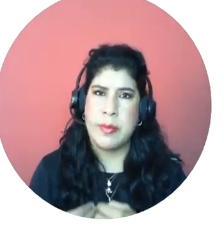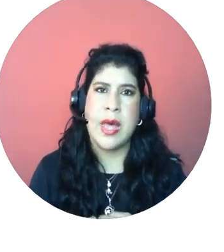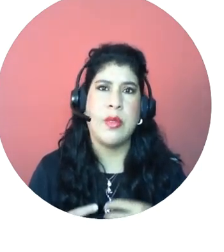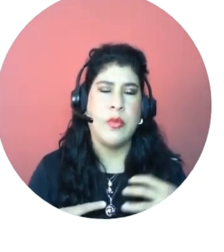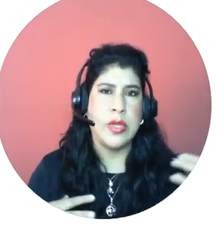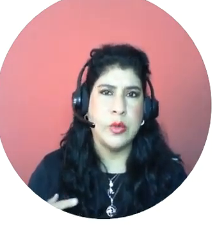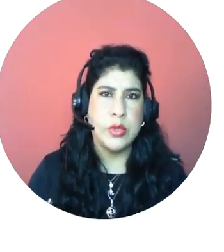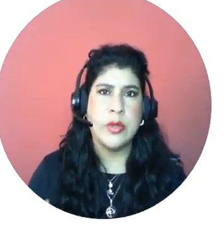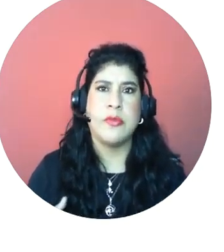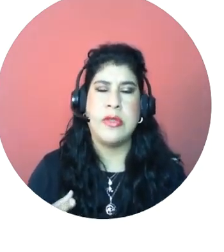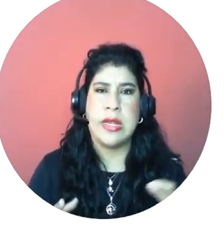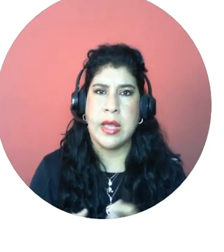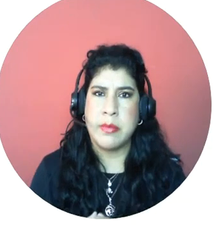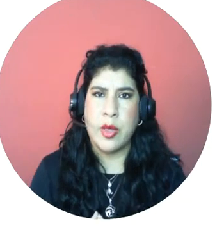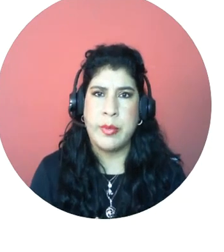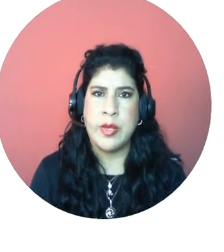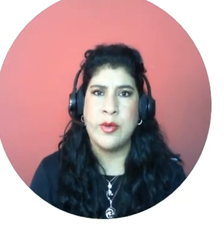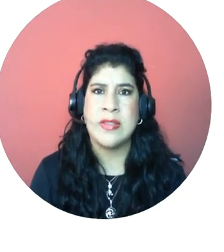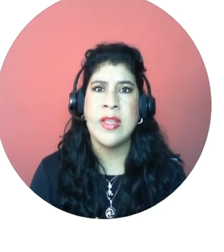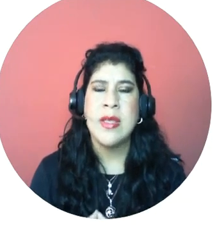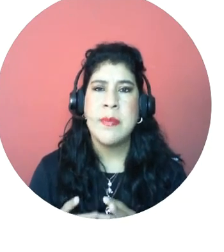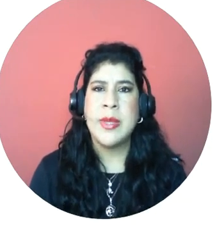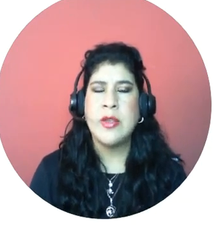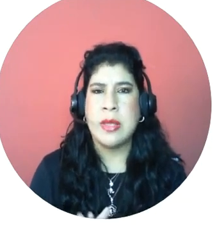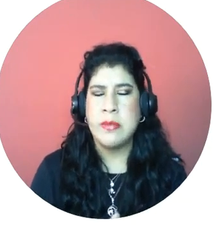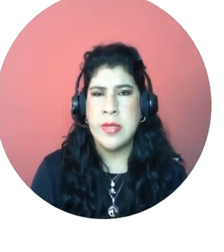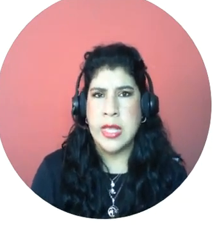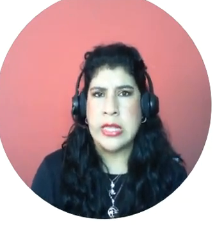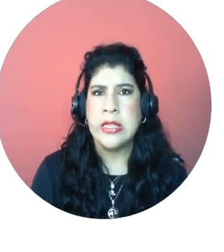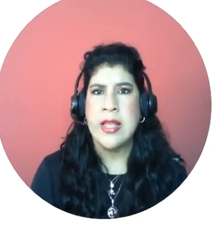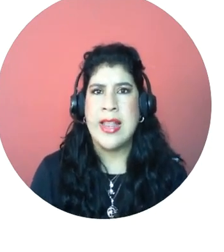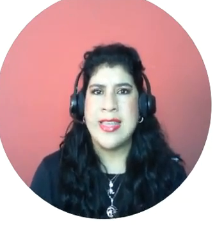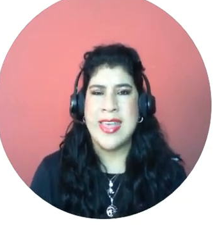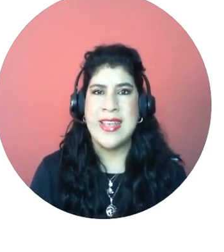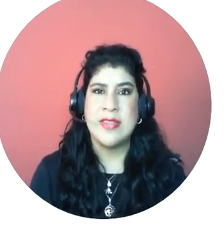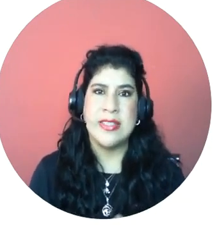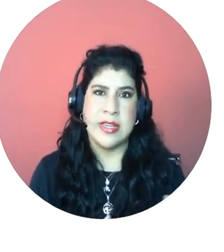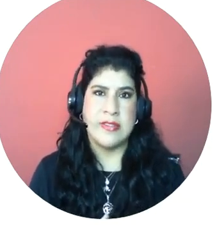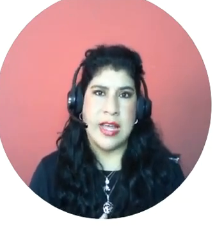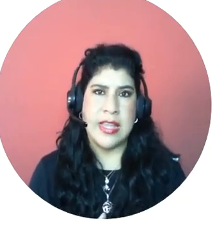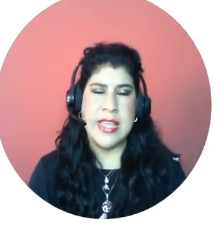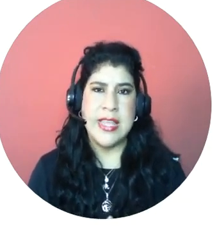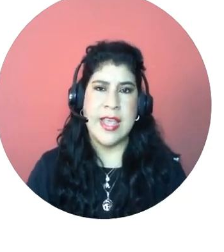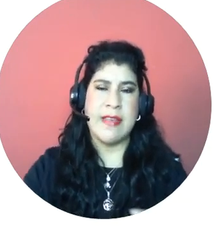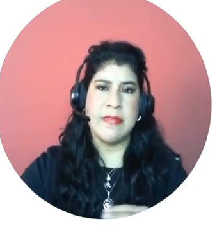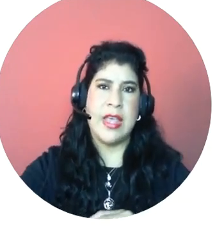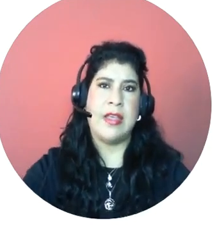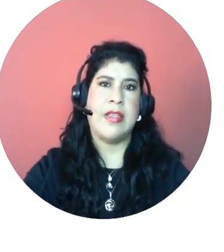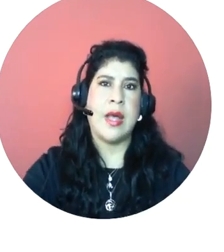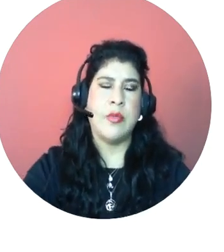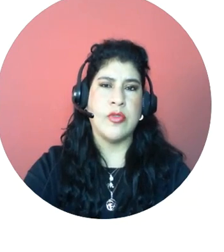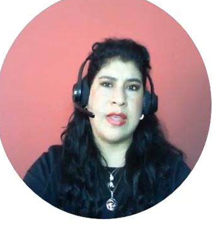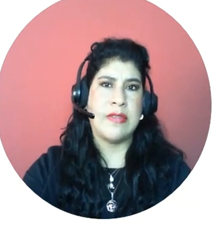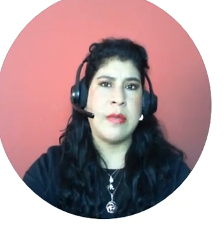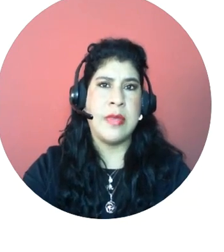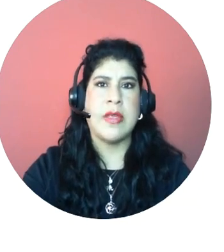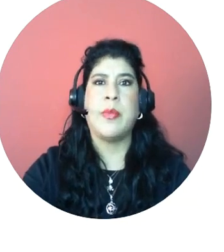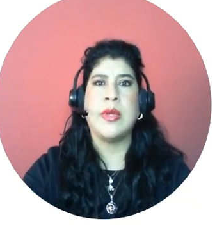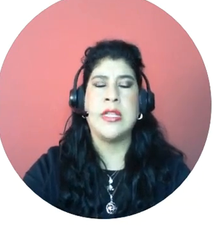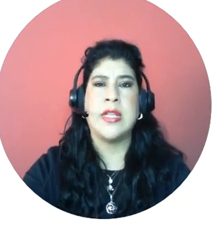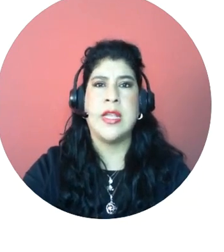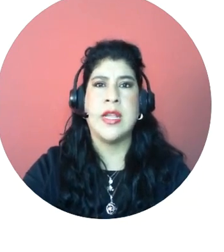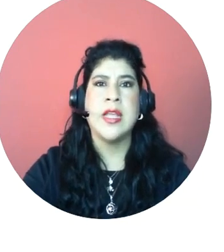empapado hemos discutido hemos intercambiado opiniones pero también la idea es aterrizar y que eh digamos estas